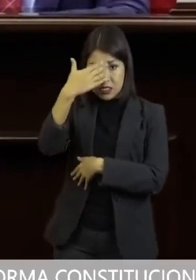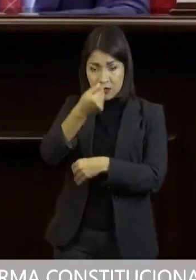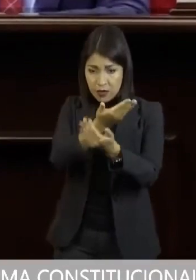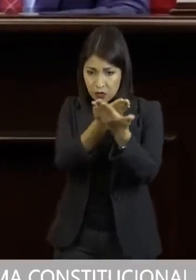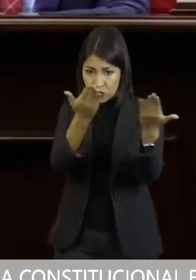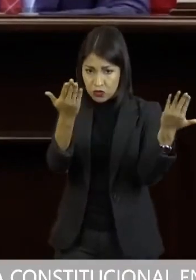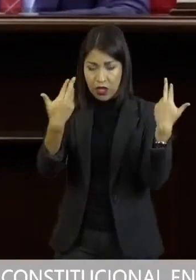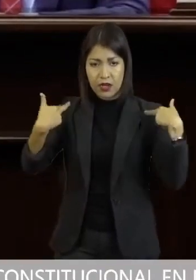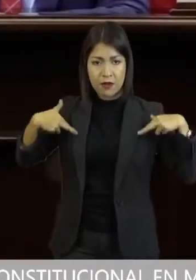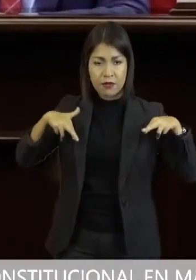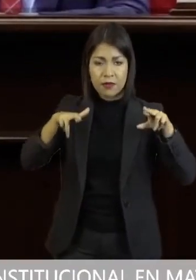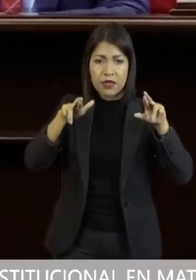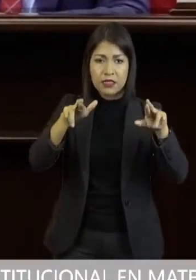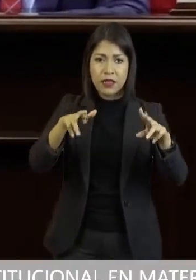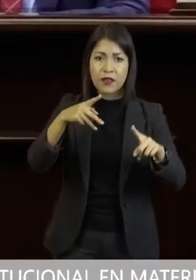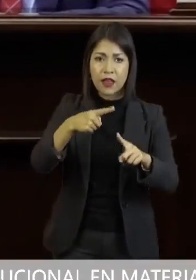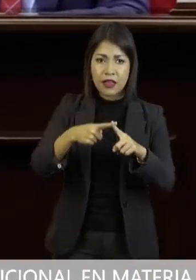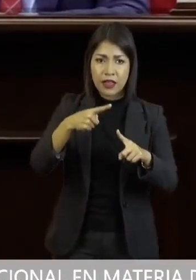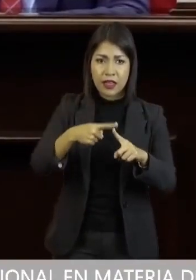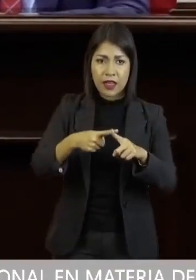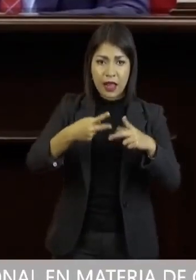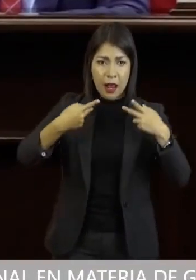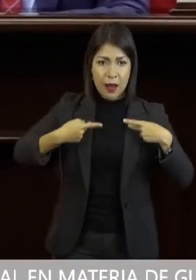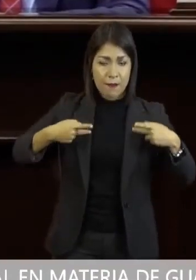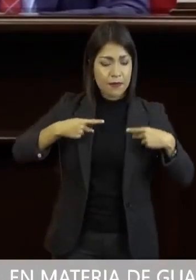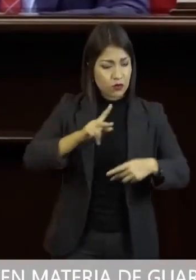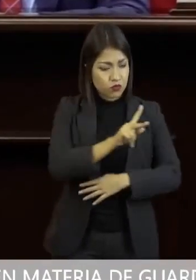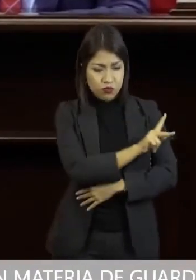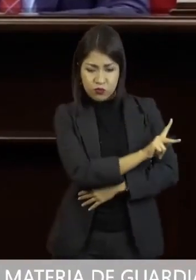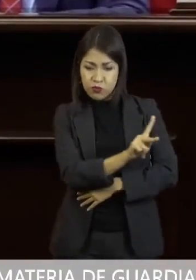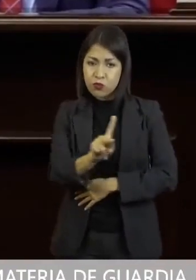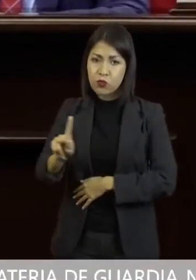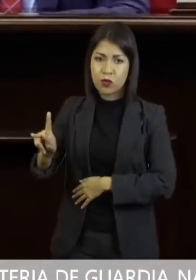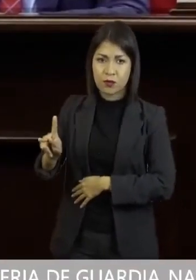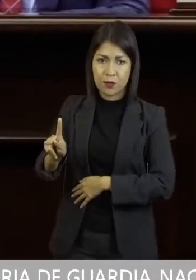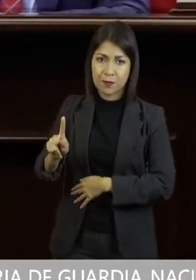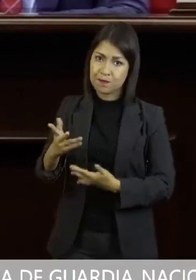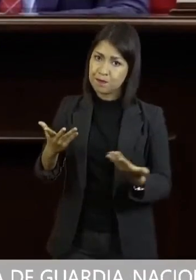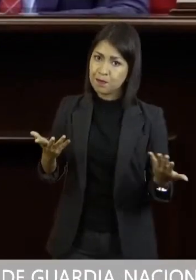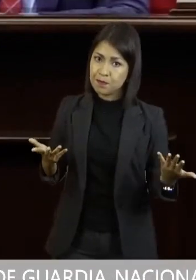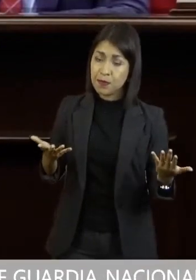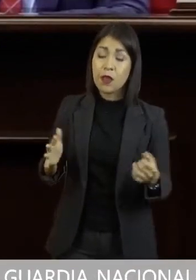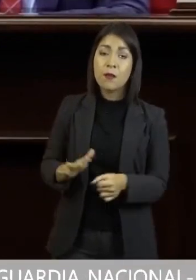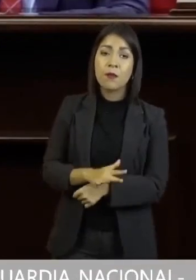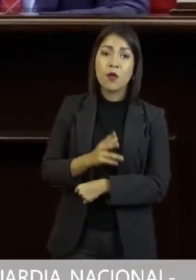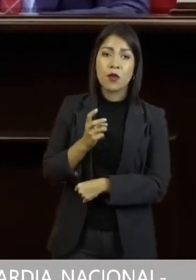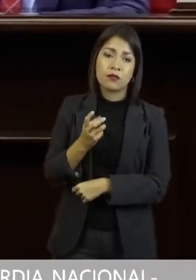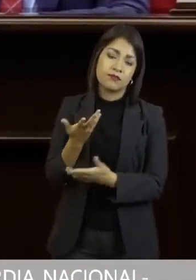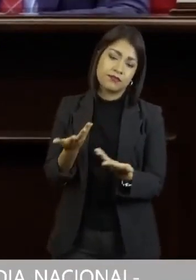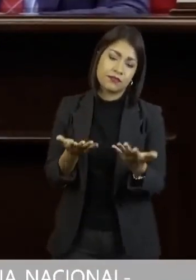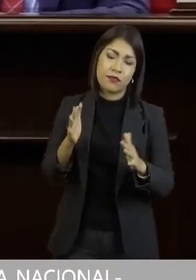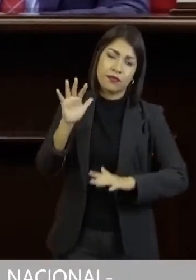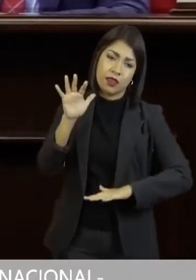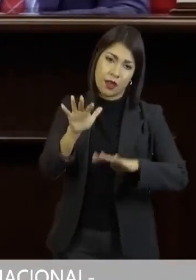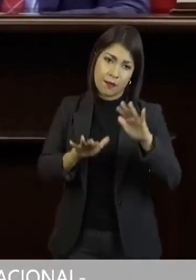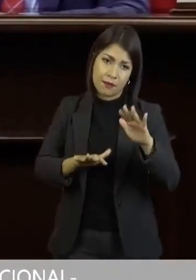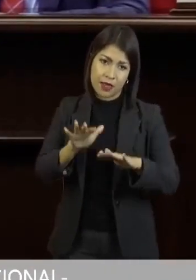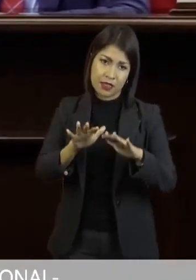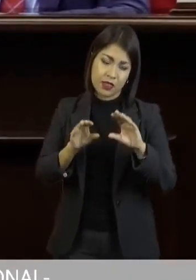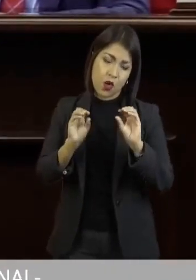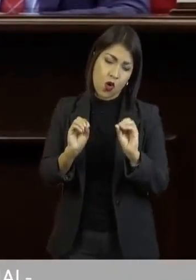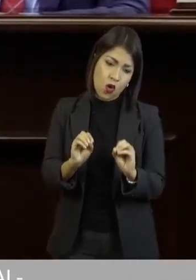la representatividad más cercana al pueblo. Y a veces, o